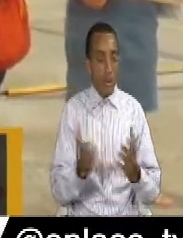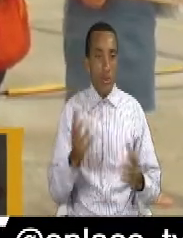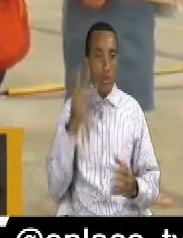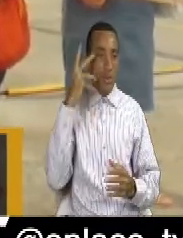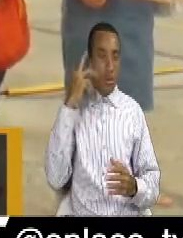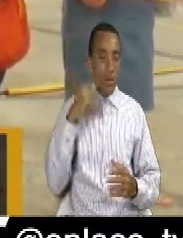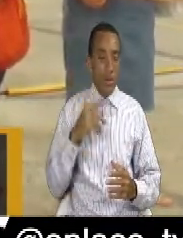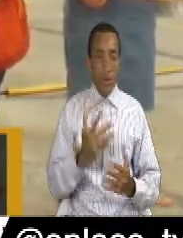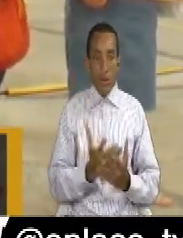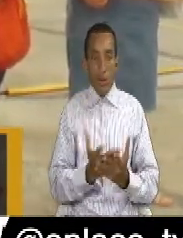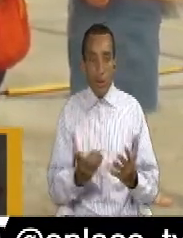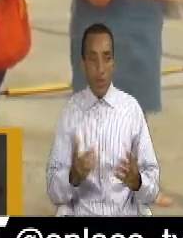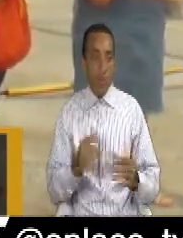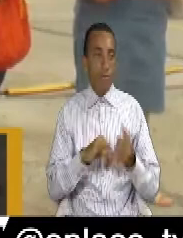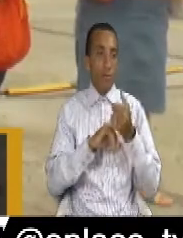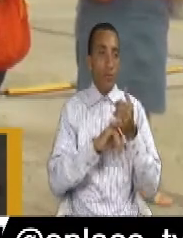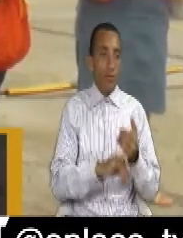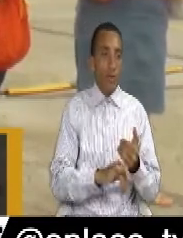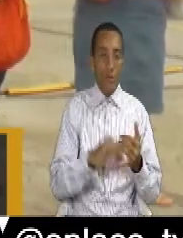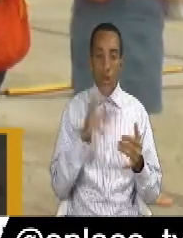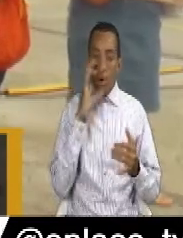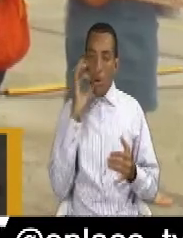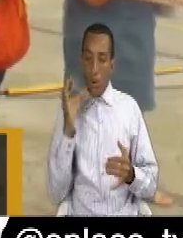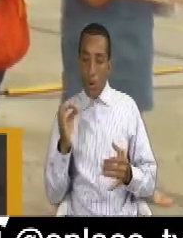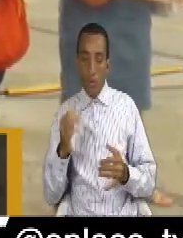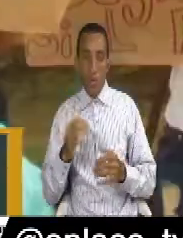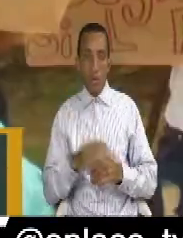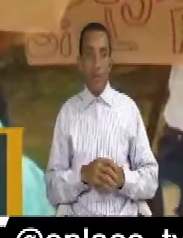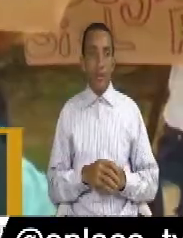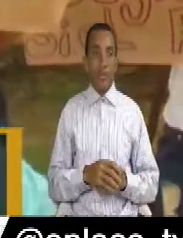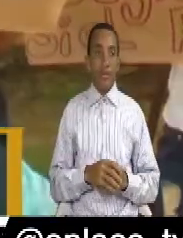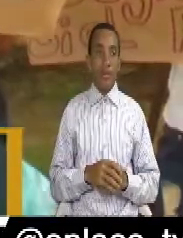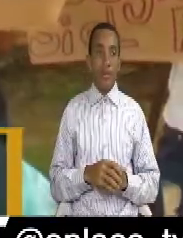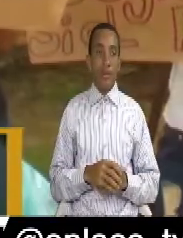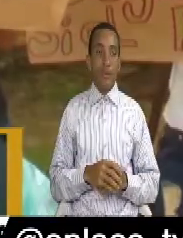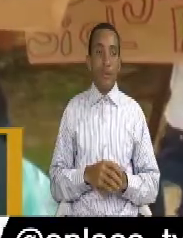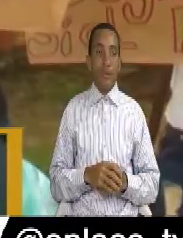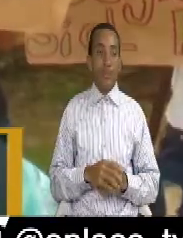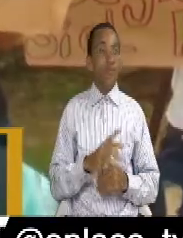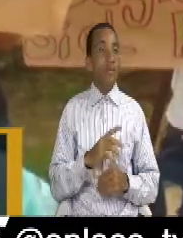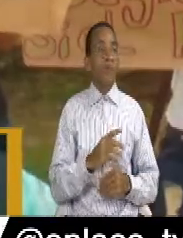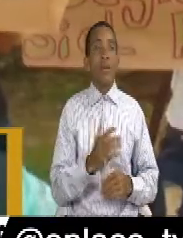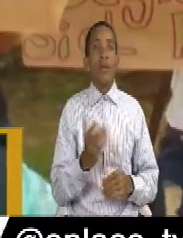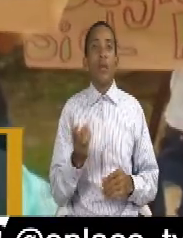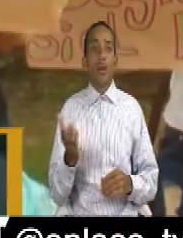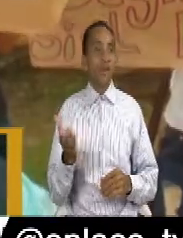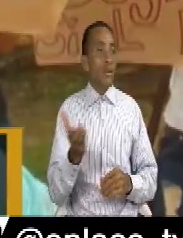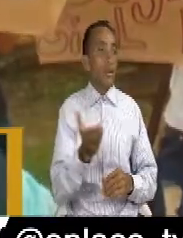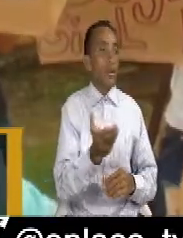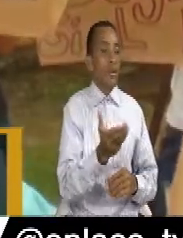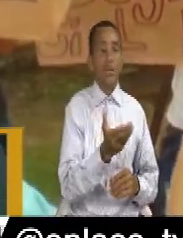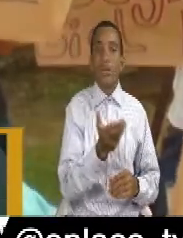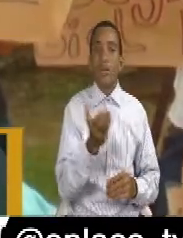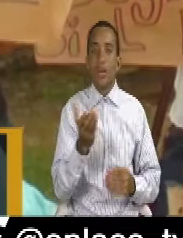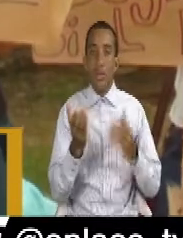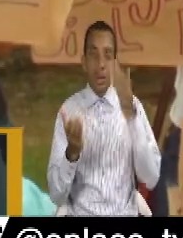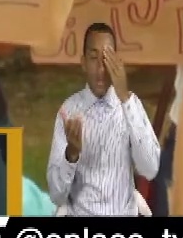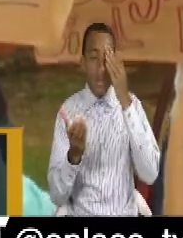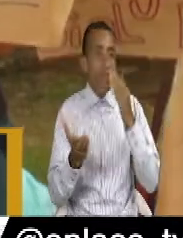que dependen de estos pequeños hombres de acero. Ese niño tiene que pedirle limón a la gente, a los amigos, para que le dé para venir para el